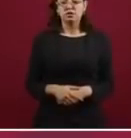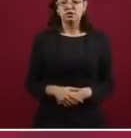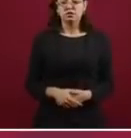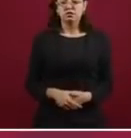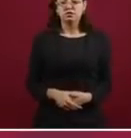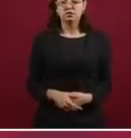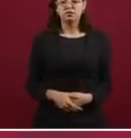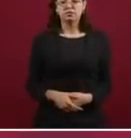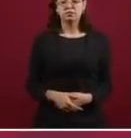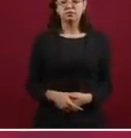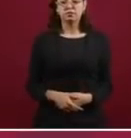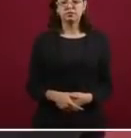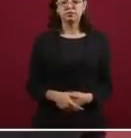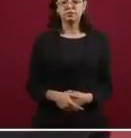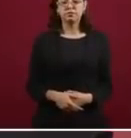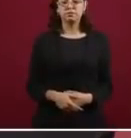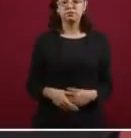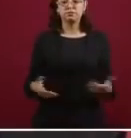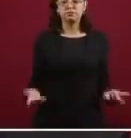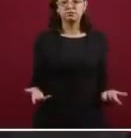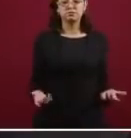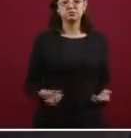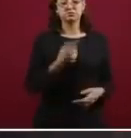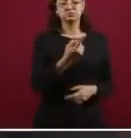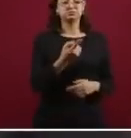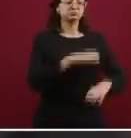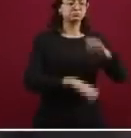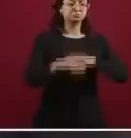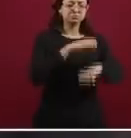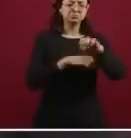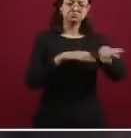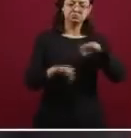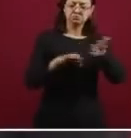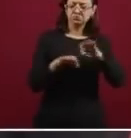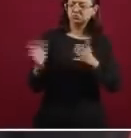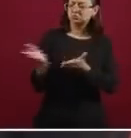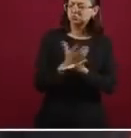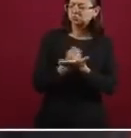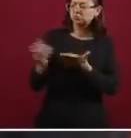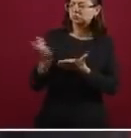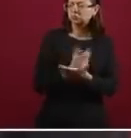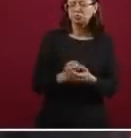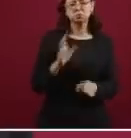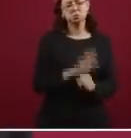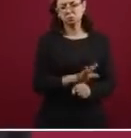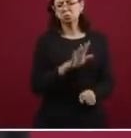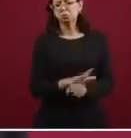e que obtiene utilidades razonables que cumple